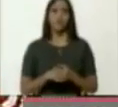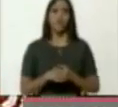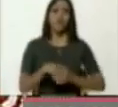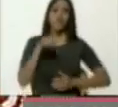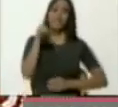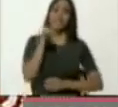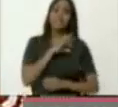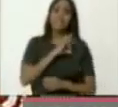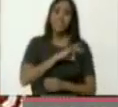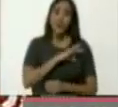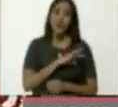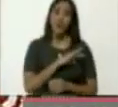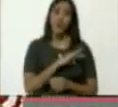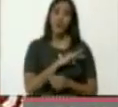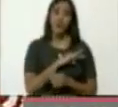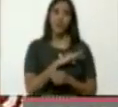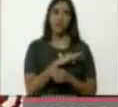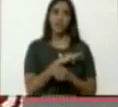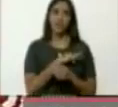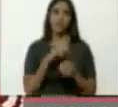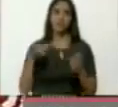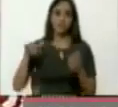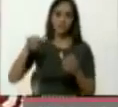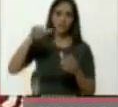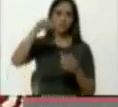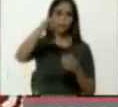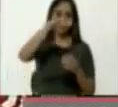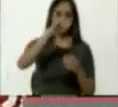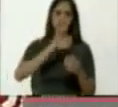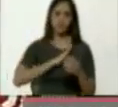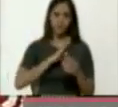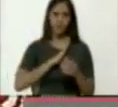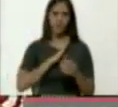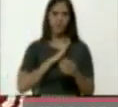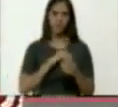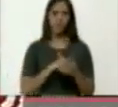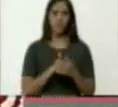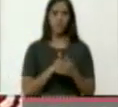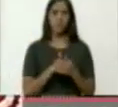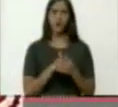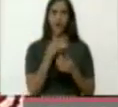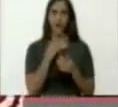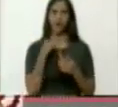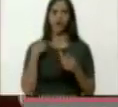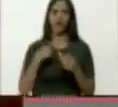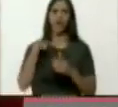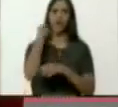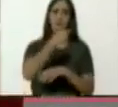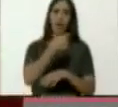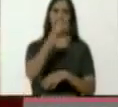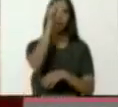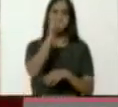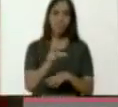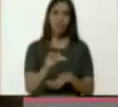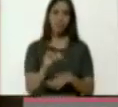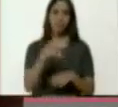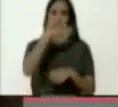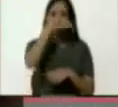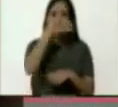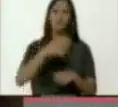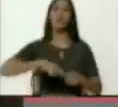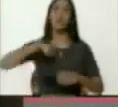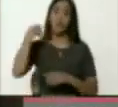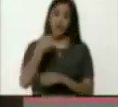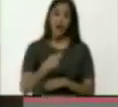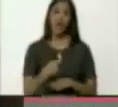señor en avionetas de su propiedad le decían, tienes que pagarle a tal persona, el narcotráfico le pagaba